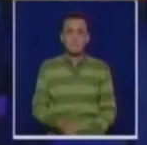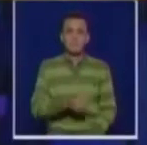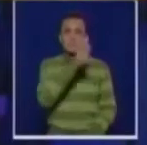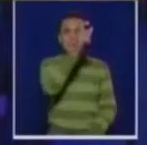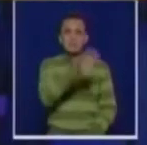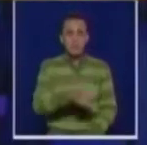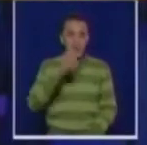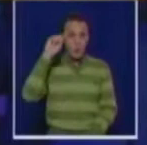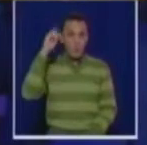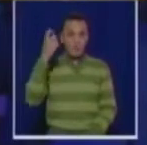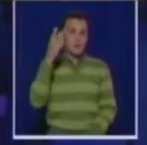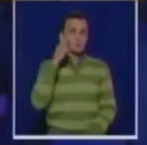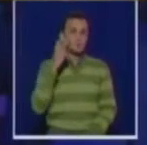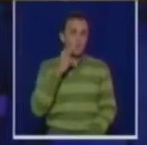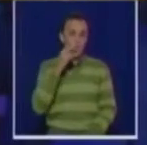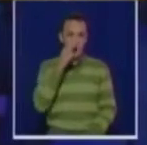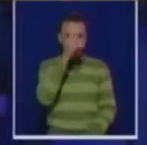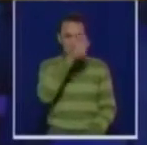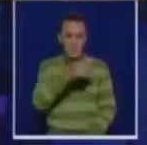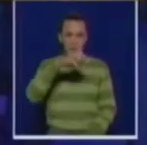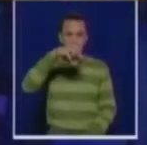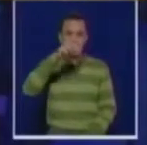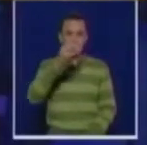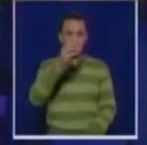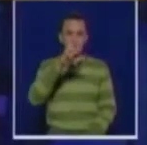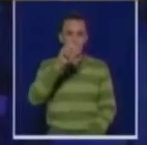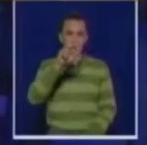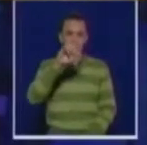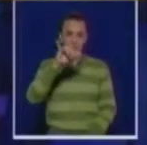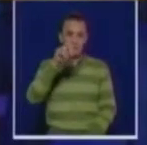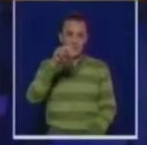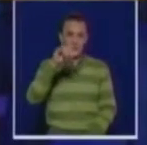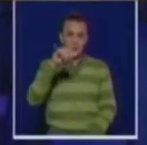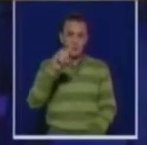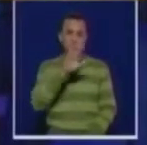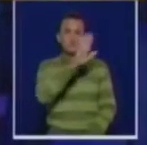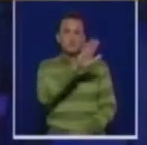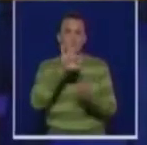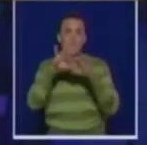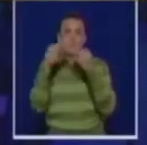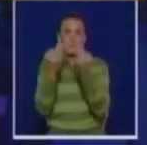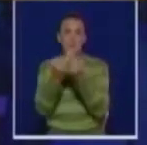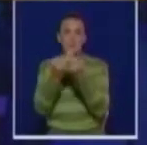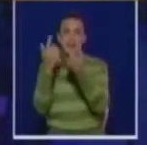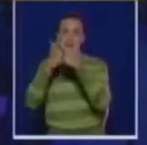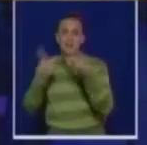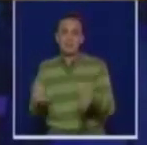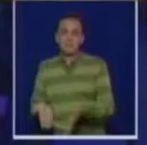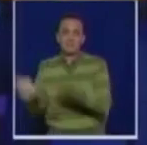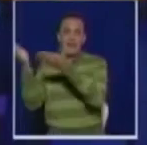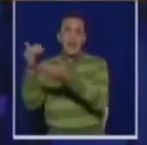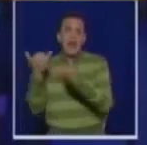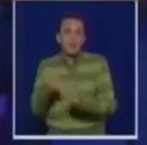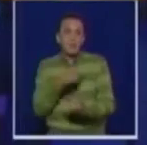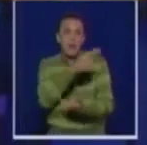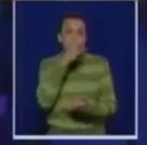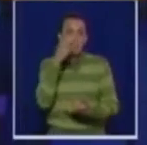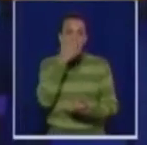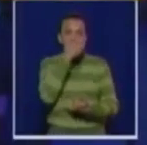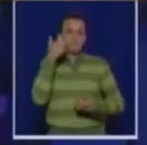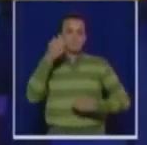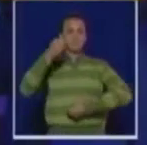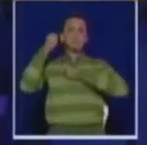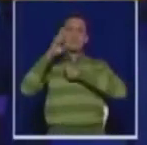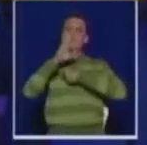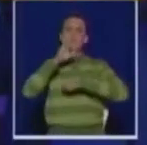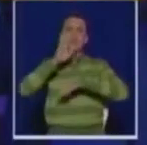del Chocó, Patrocinio Sánchez, fue dejada en libertad en las últimas horas, el exfuncionario permanece retenido por un grupo armado que está por definir. Esta